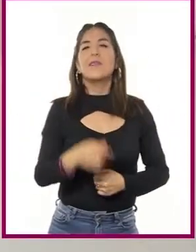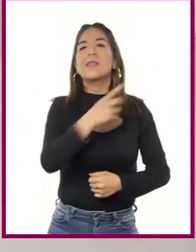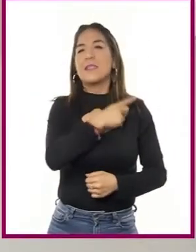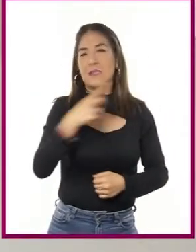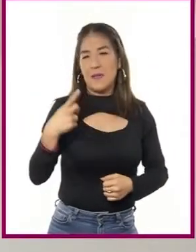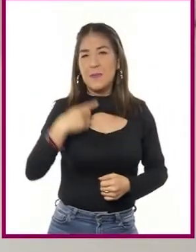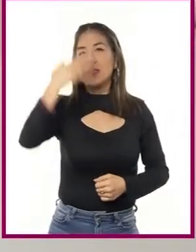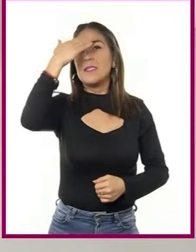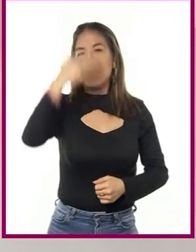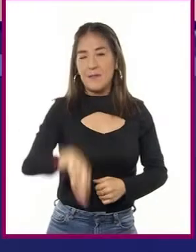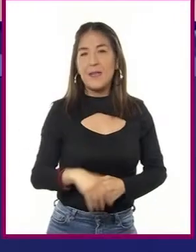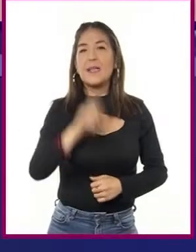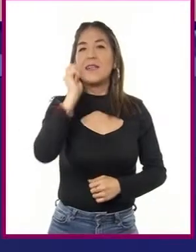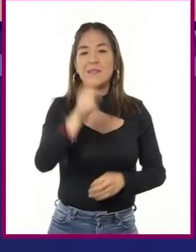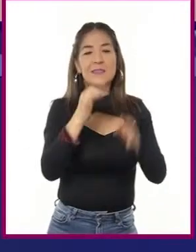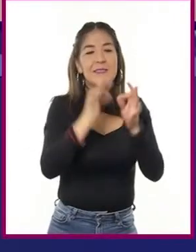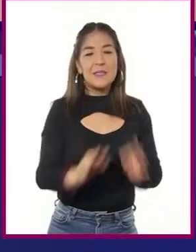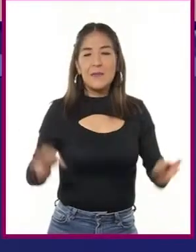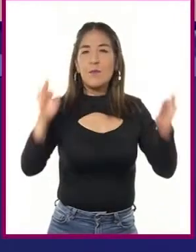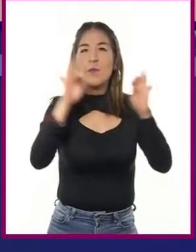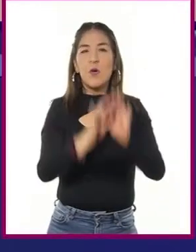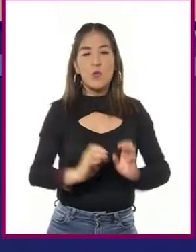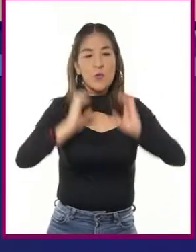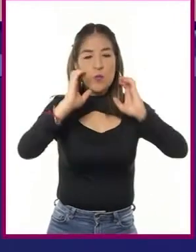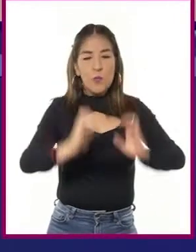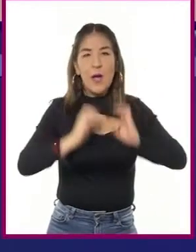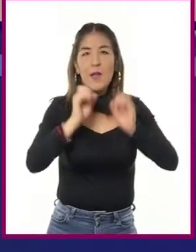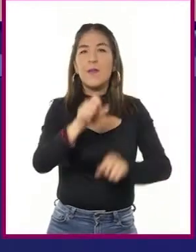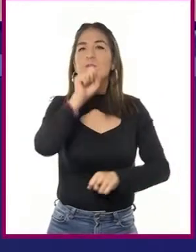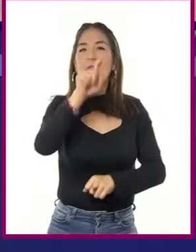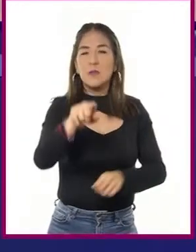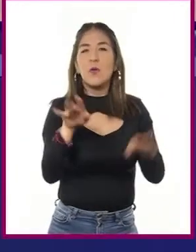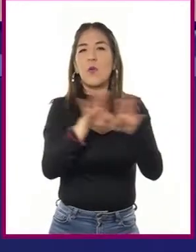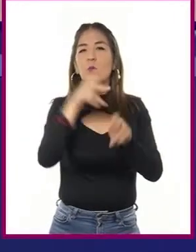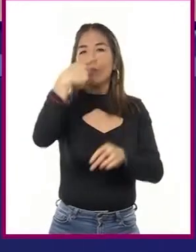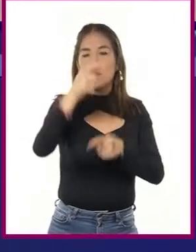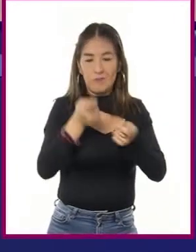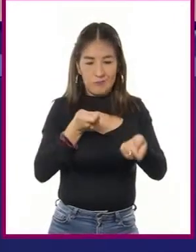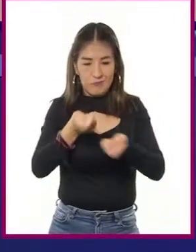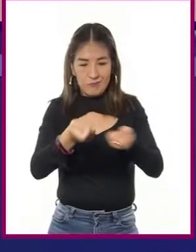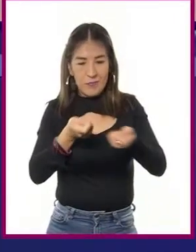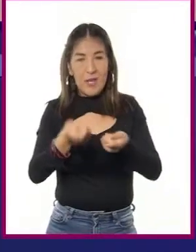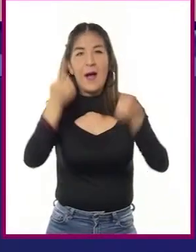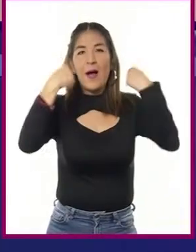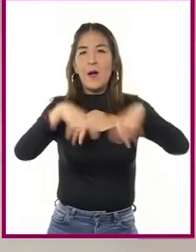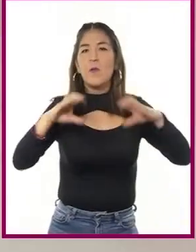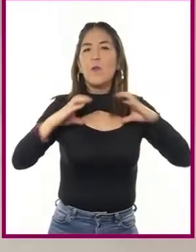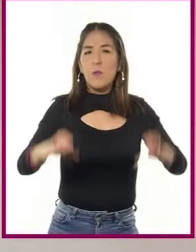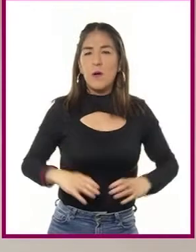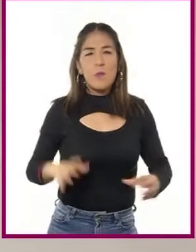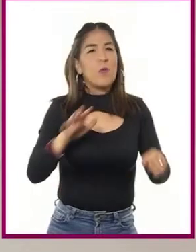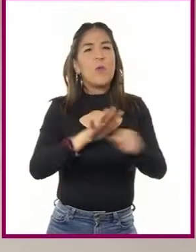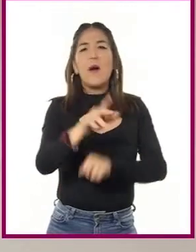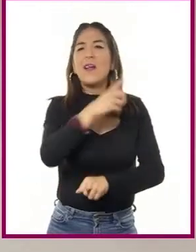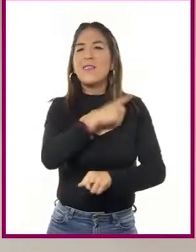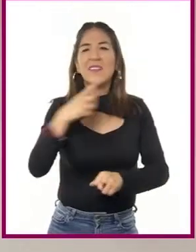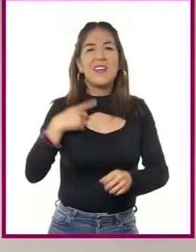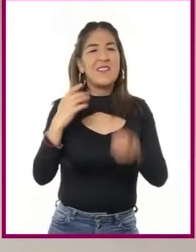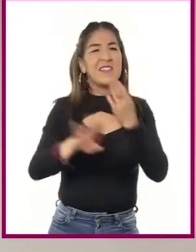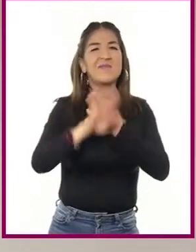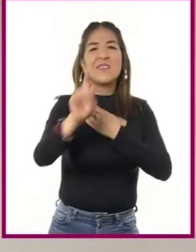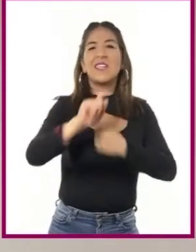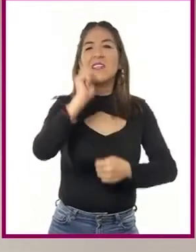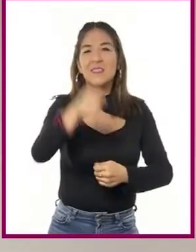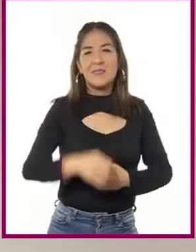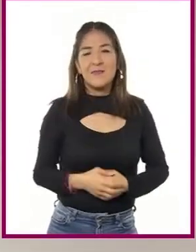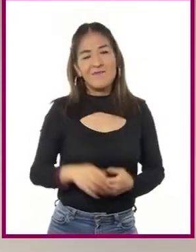tener presente la importancia del autocuidado y la autorregulación. Y una de las cosas que se debe evitar es caer